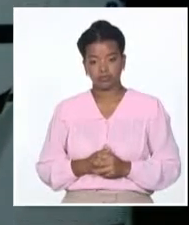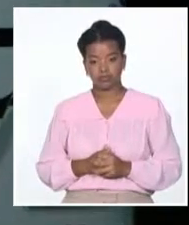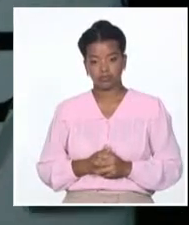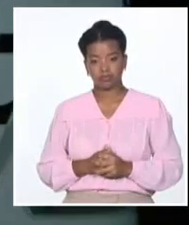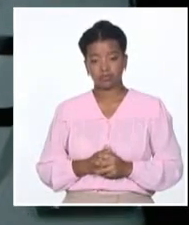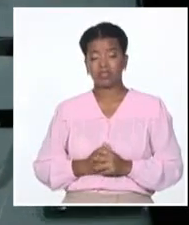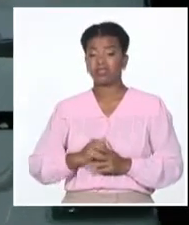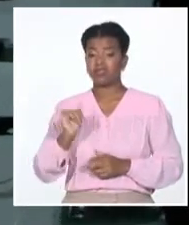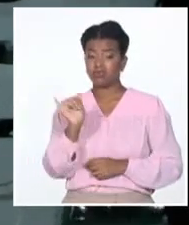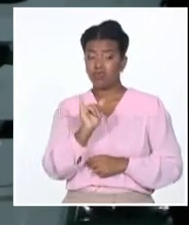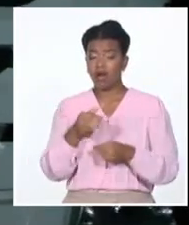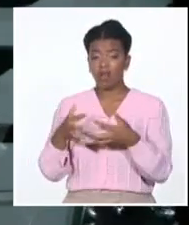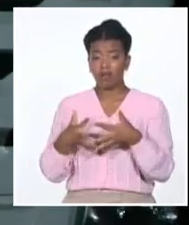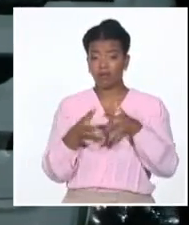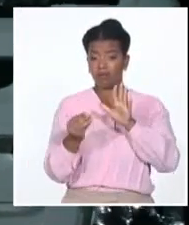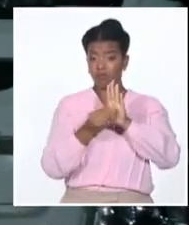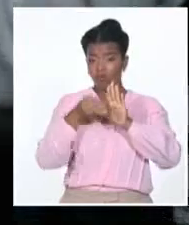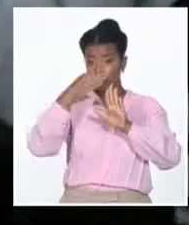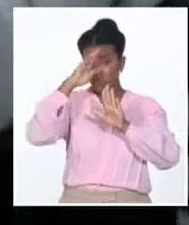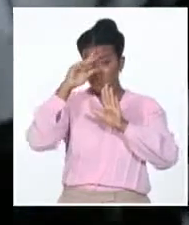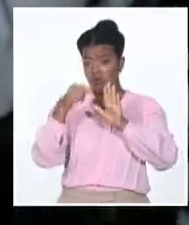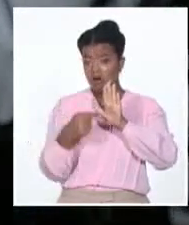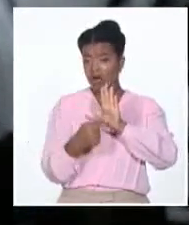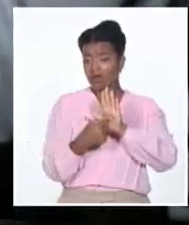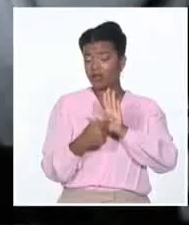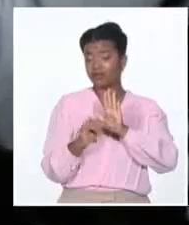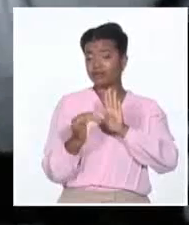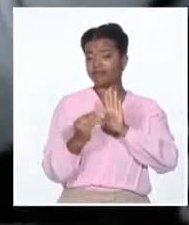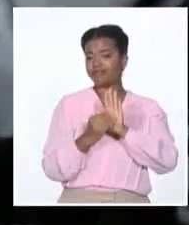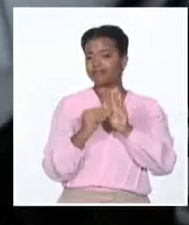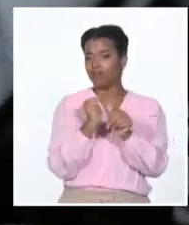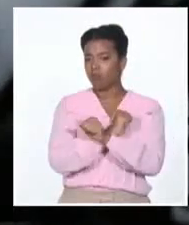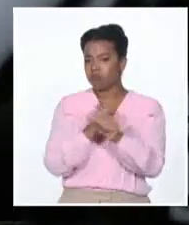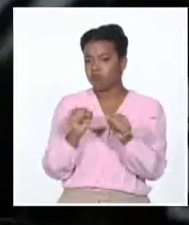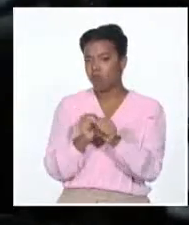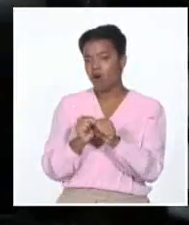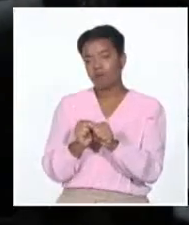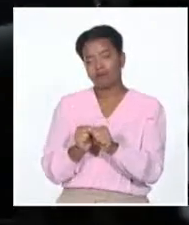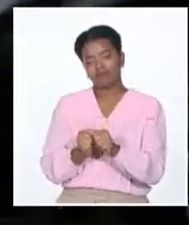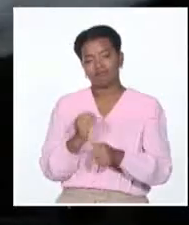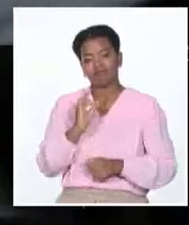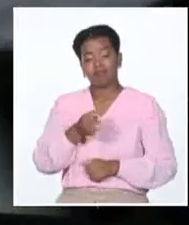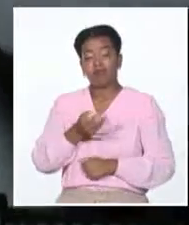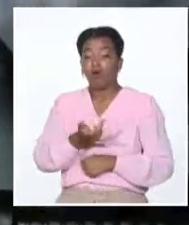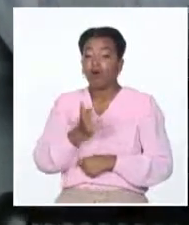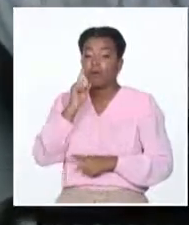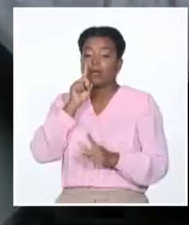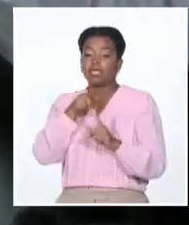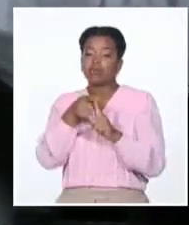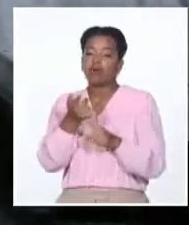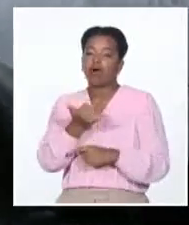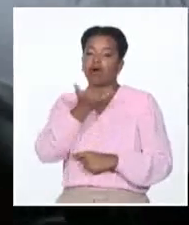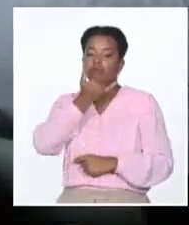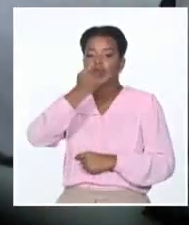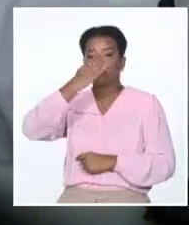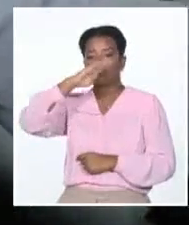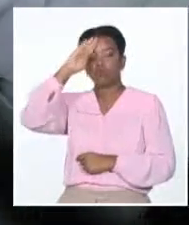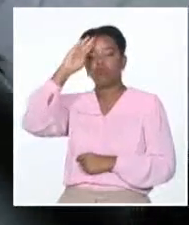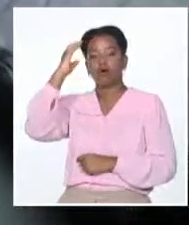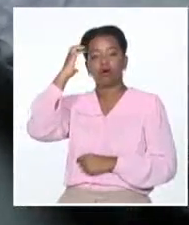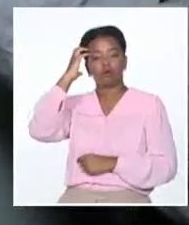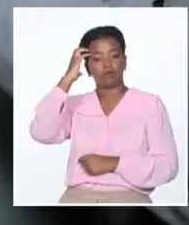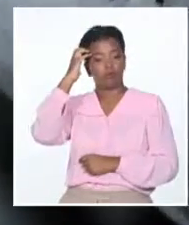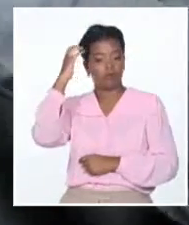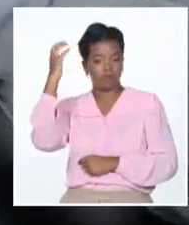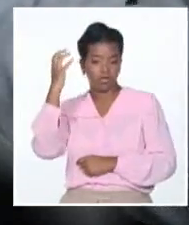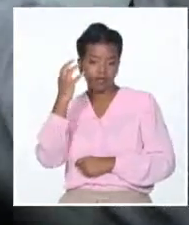lista de países patrocinadores del terrorismo para estrangular a la sociedad cubana y a su gobierno, al que trata de aislar y descalificar